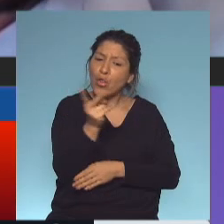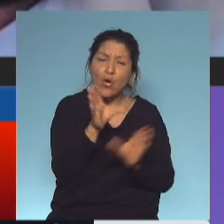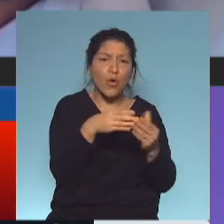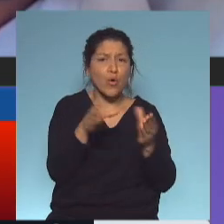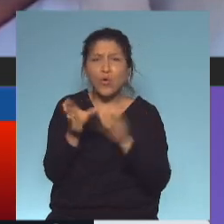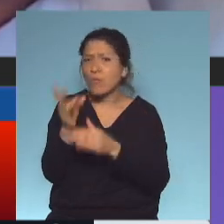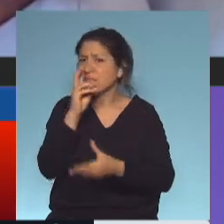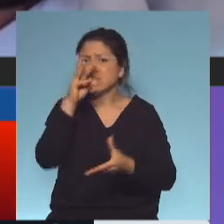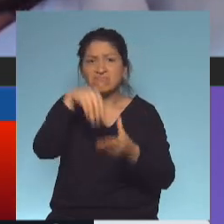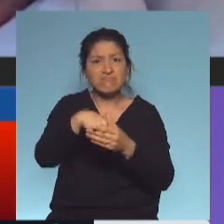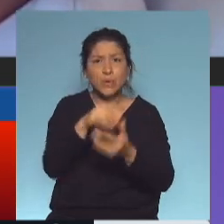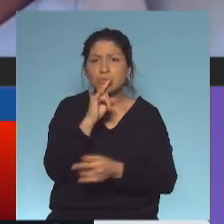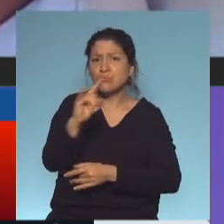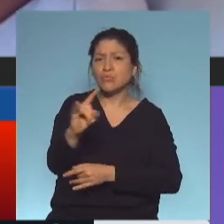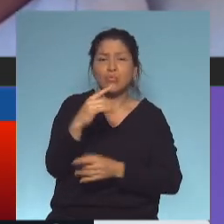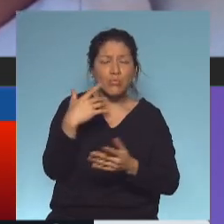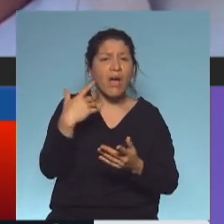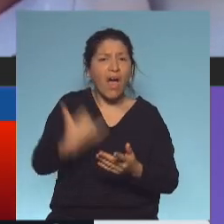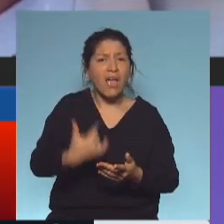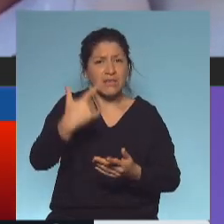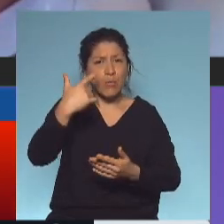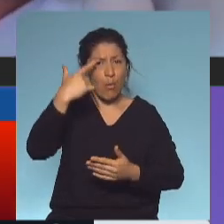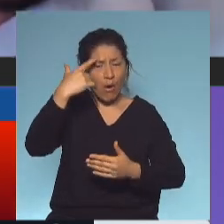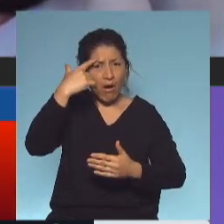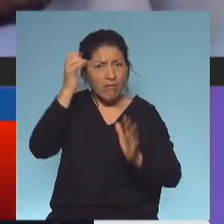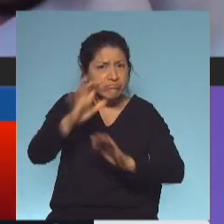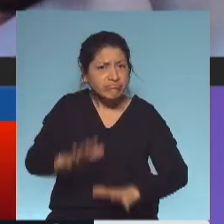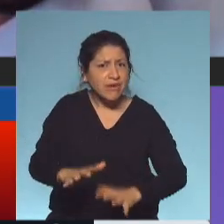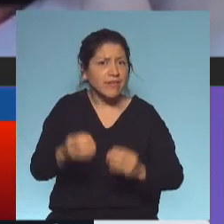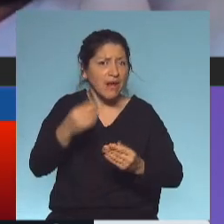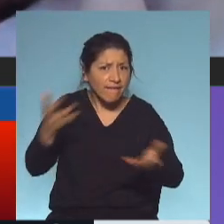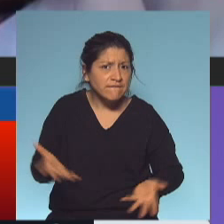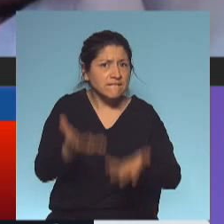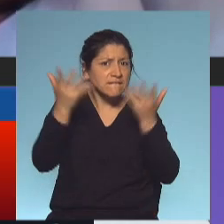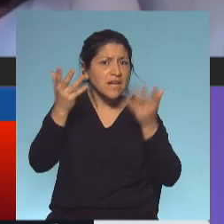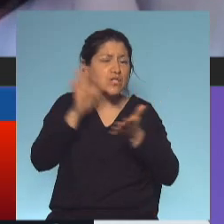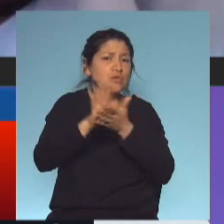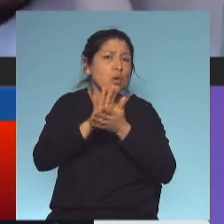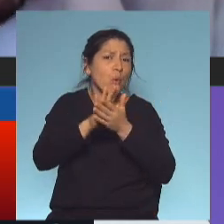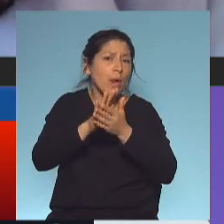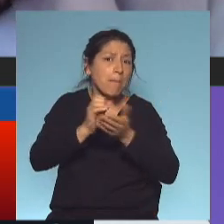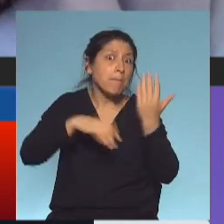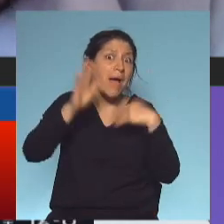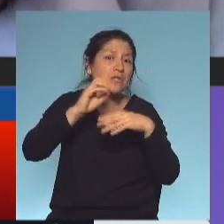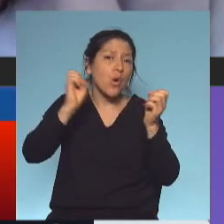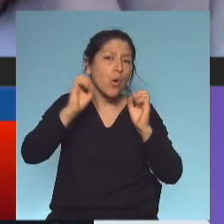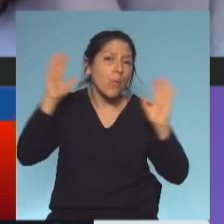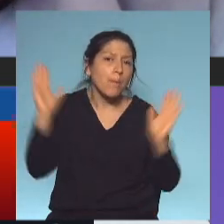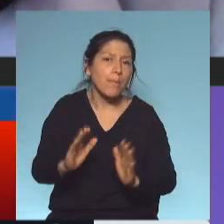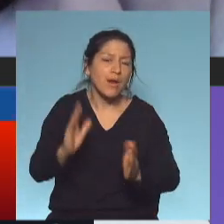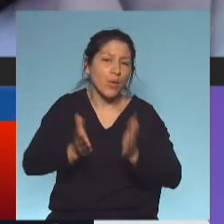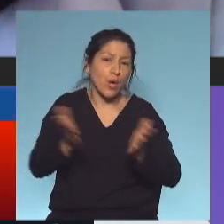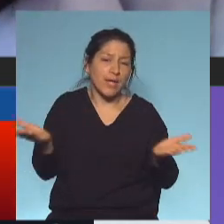directamente involucrados los que tienen en sí la capacidad de elevar el nivel de tensión o bajarlo. Paulo,